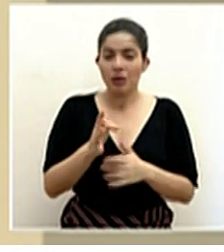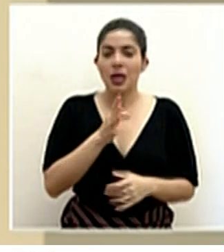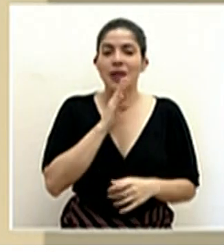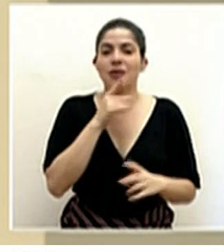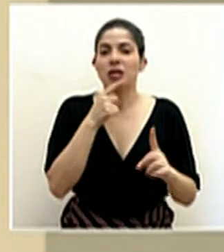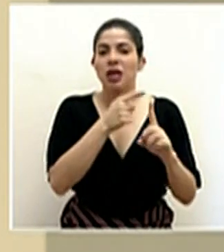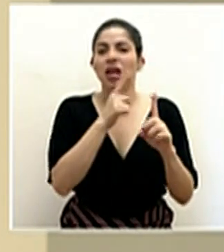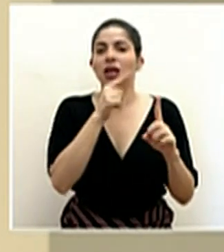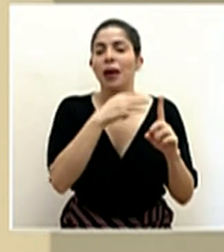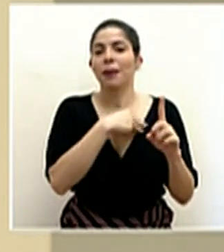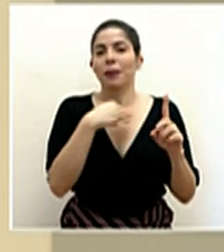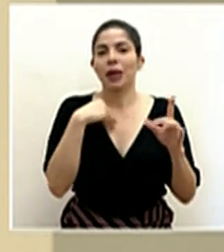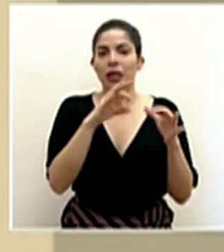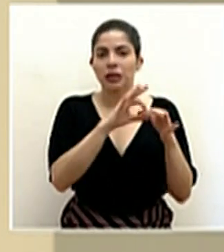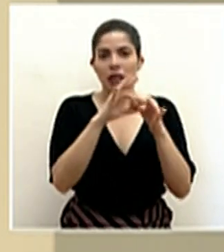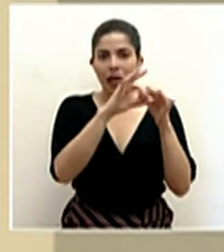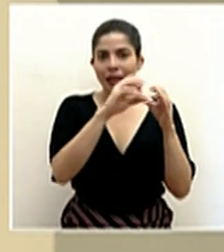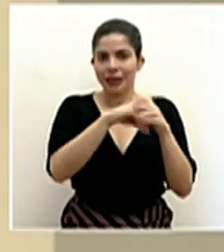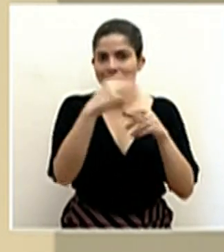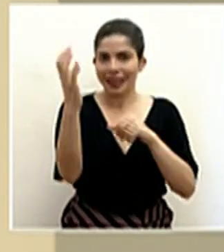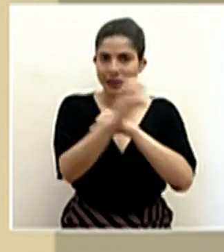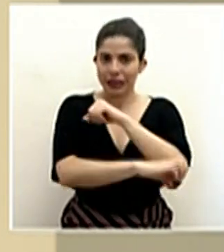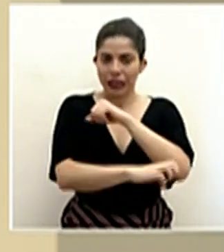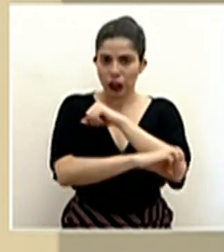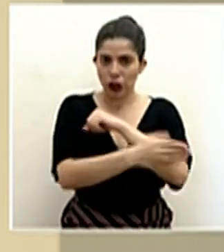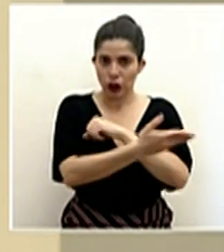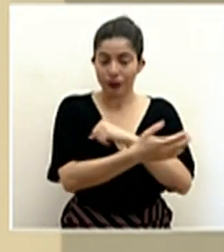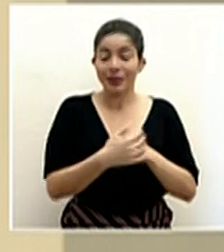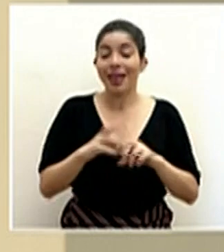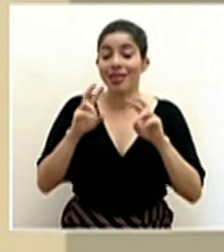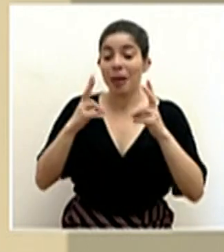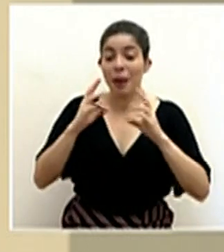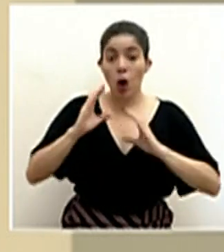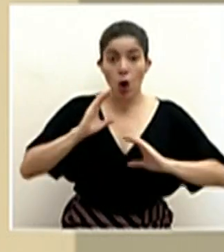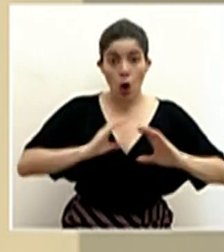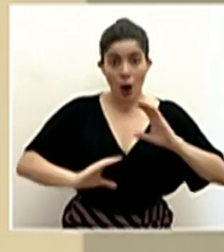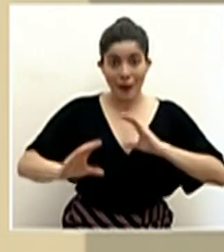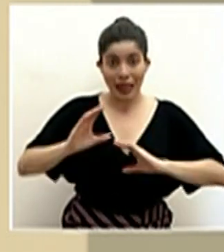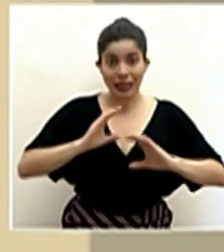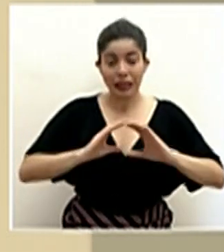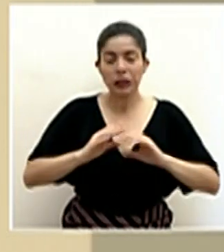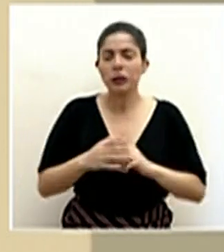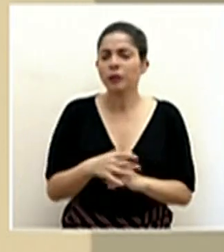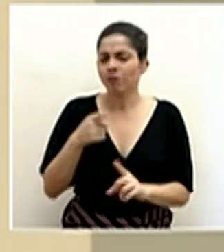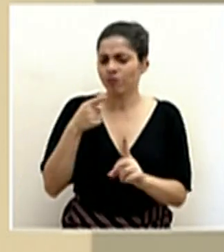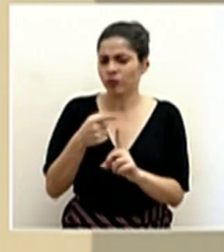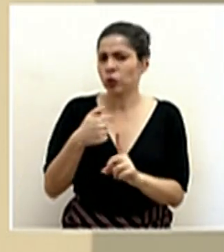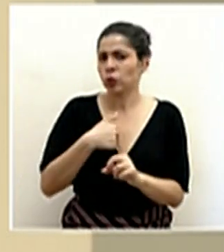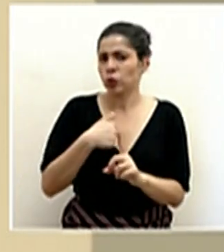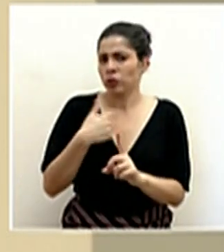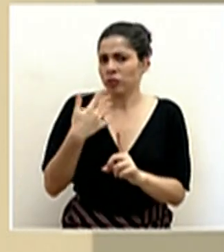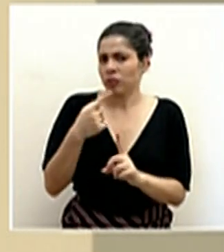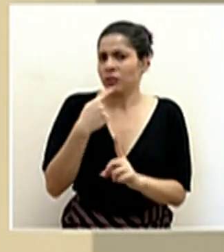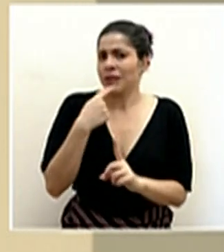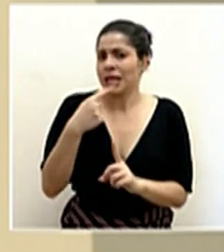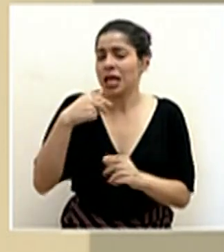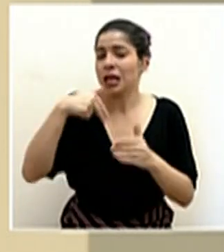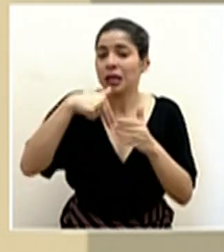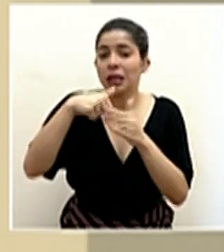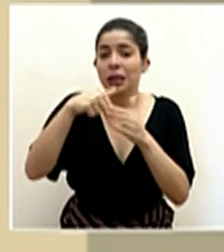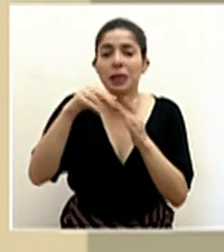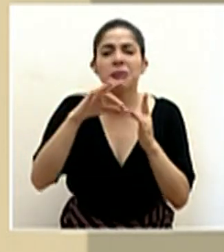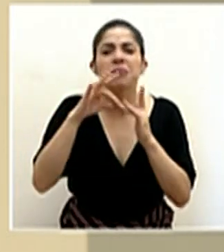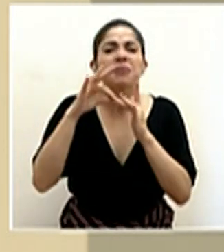tiene el ministro de Relaciones Exteriores. En los temas comerciales, realmente yo, como decía, creo que el obstáculo